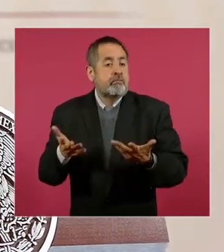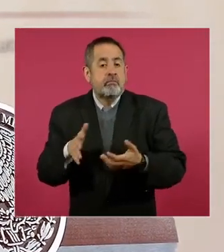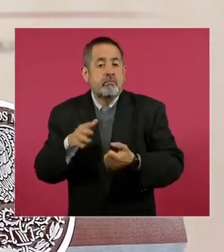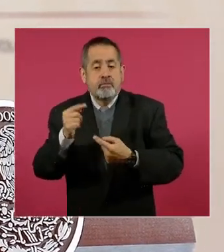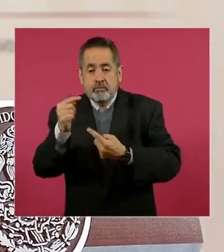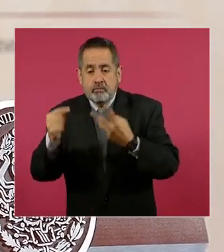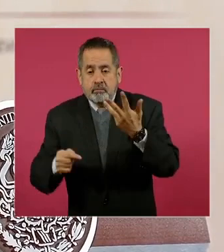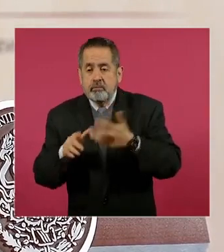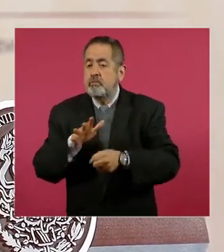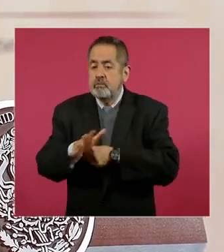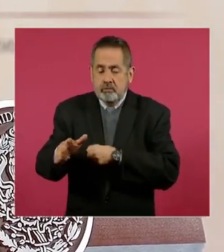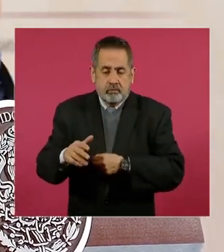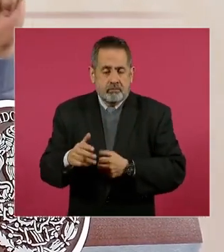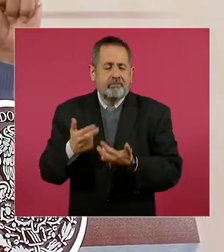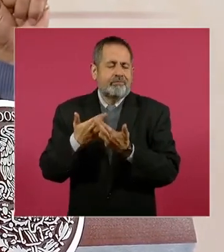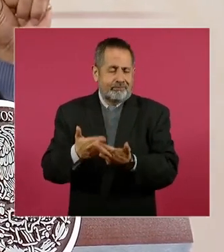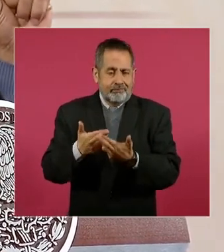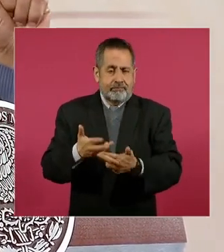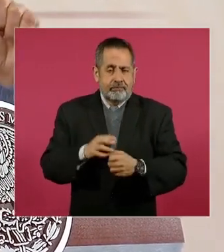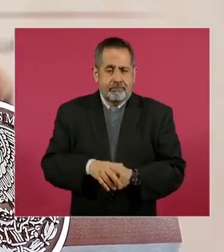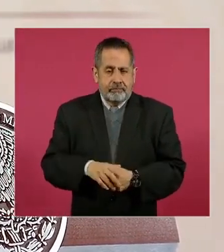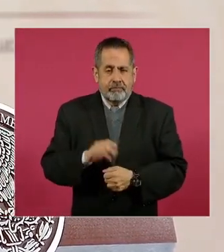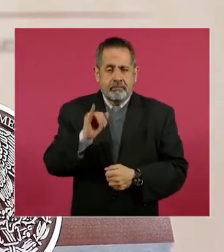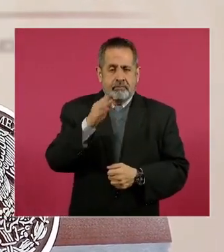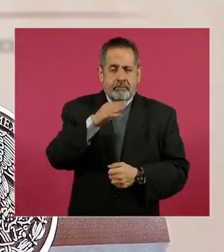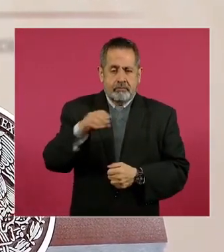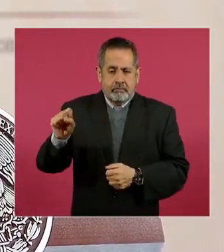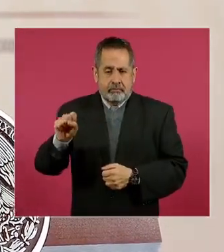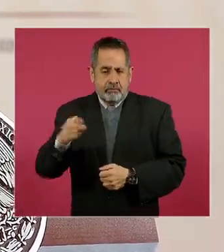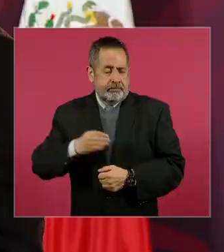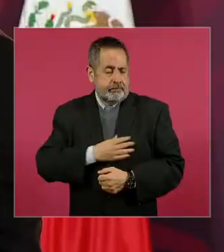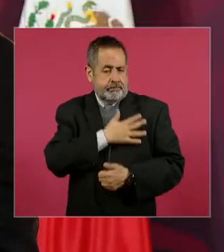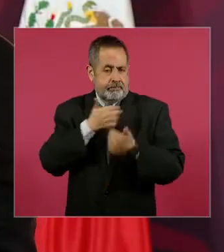en el programa de IMSS Bienestar.